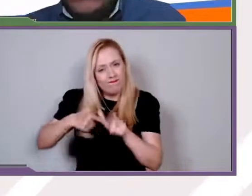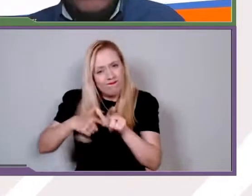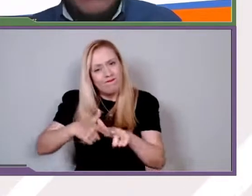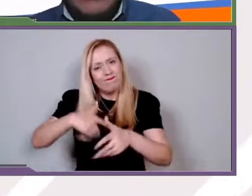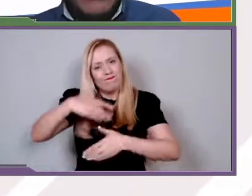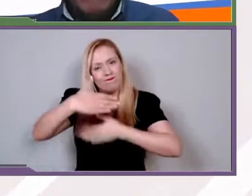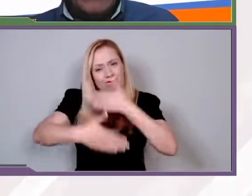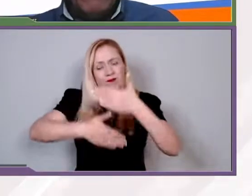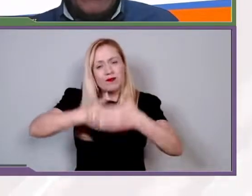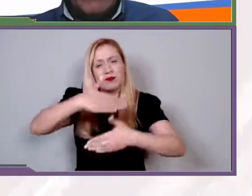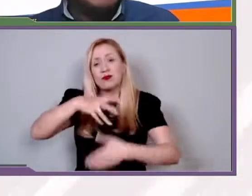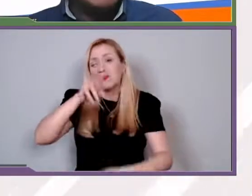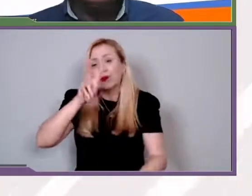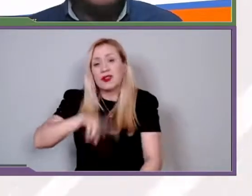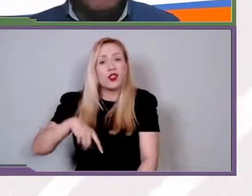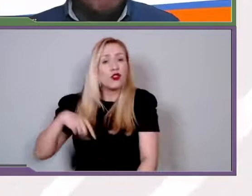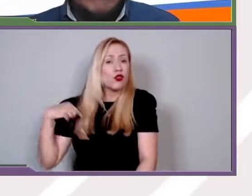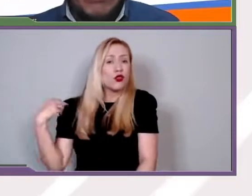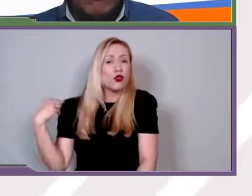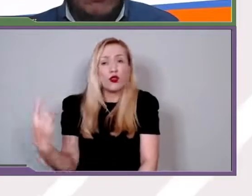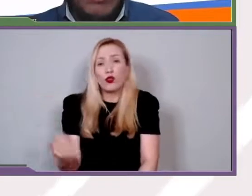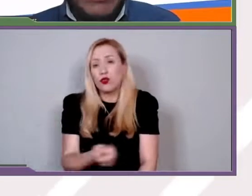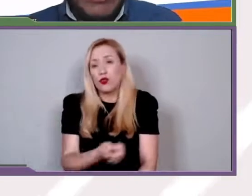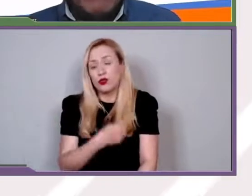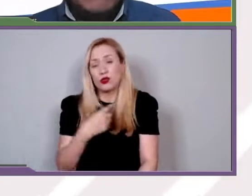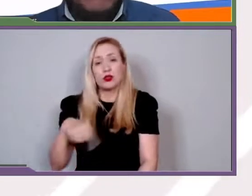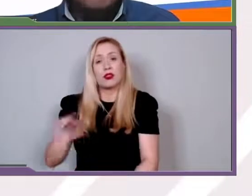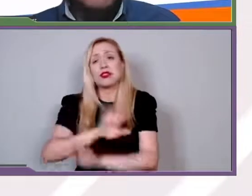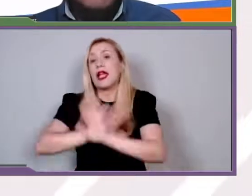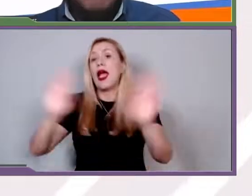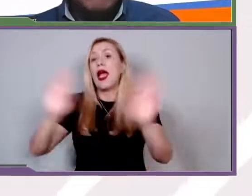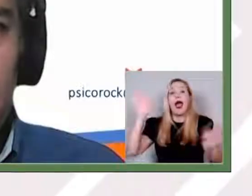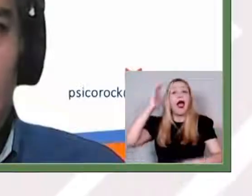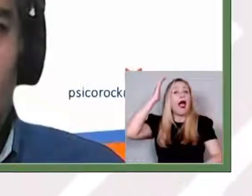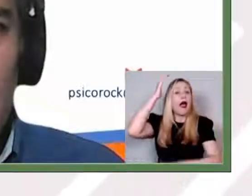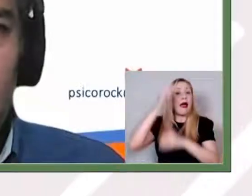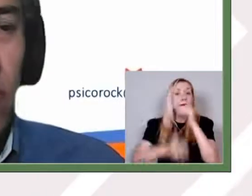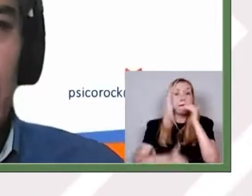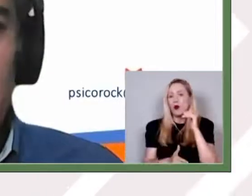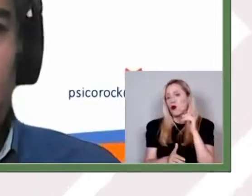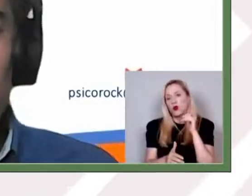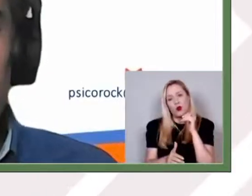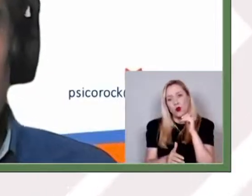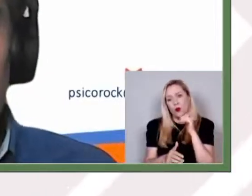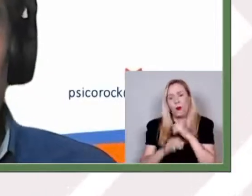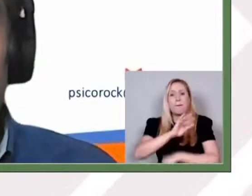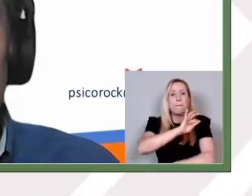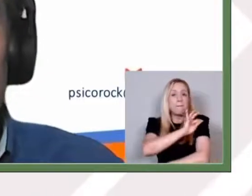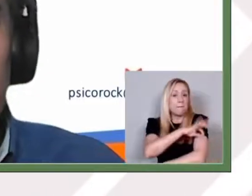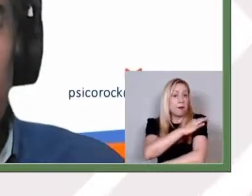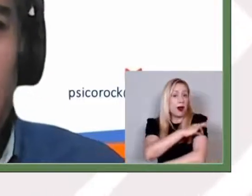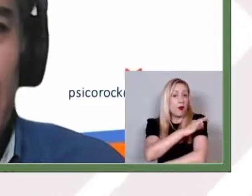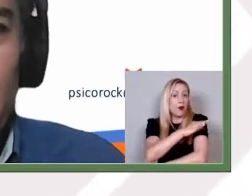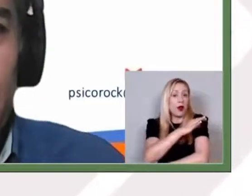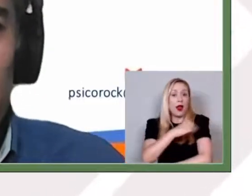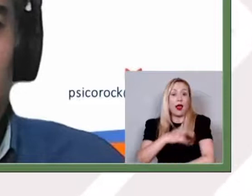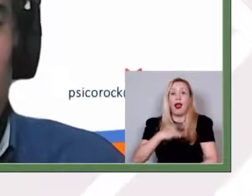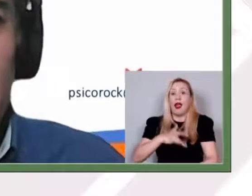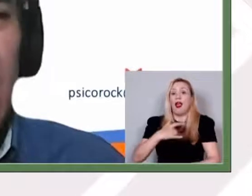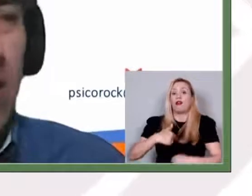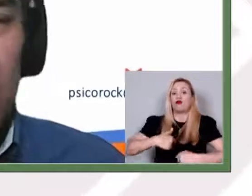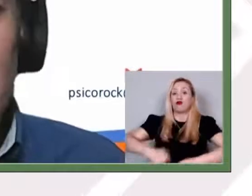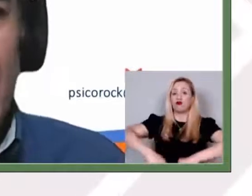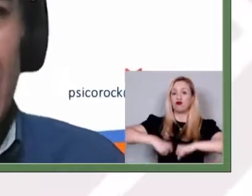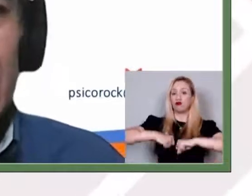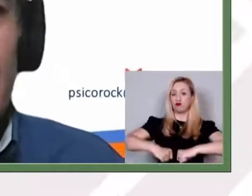que todos la tenemos enfrente. O sea, esto no ha pasado. Nada más que como ya estamos vacunados, nos sentimos superhéroes y creemos que no, ya no va a